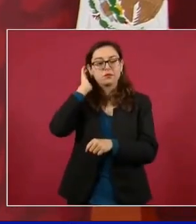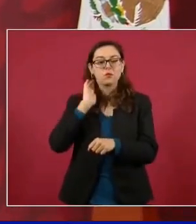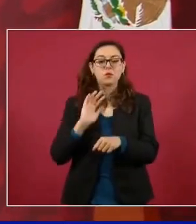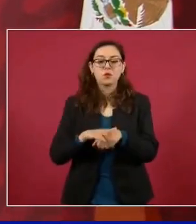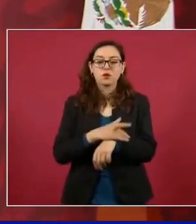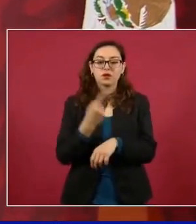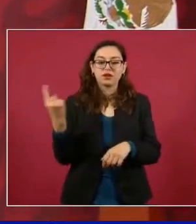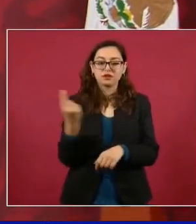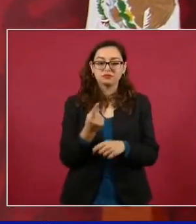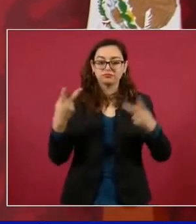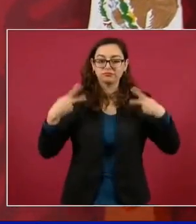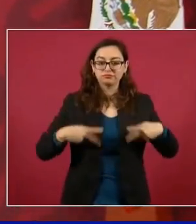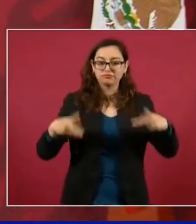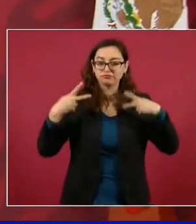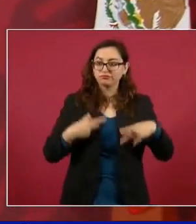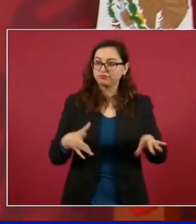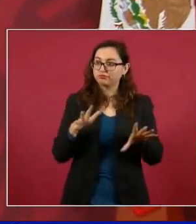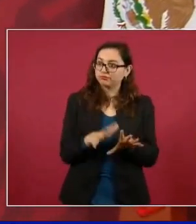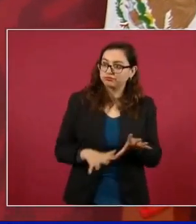está